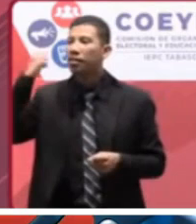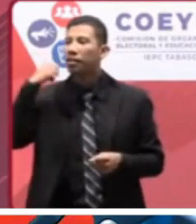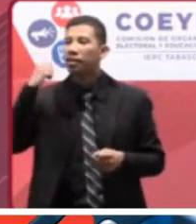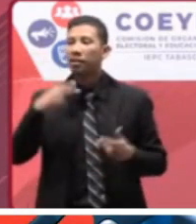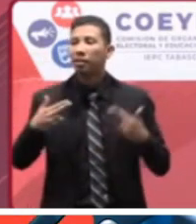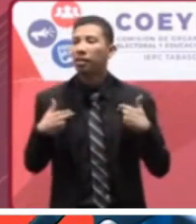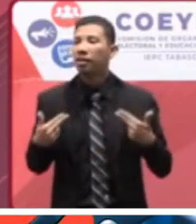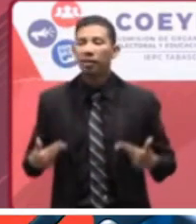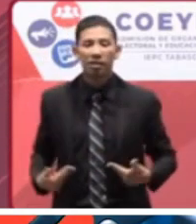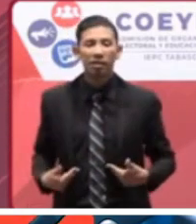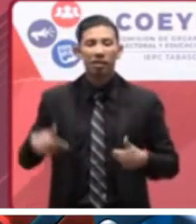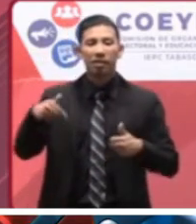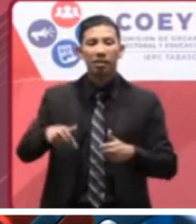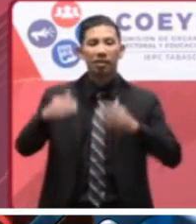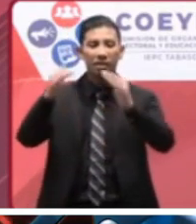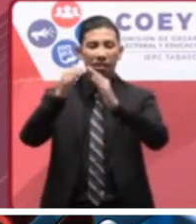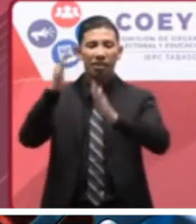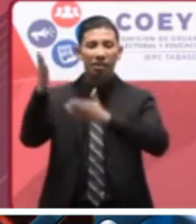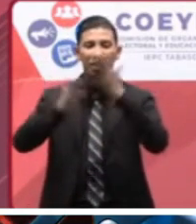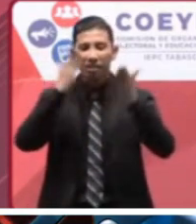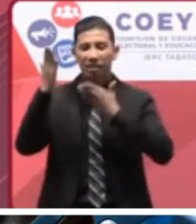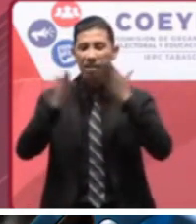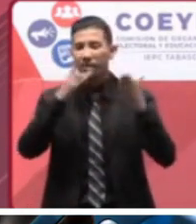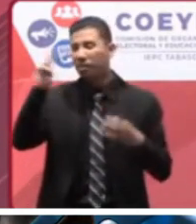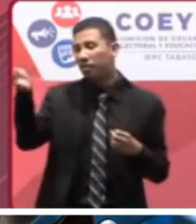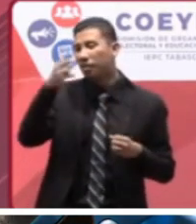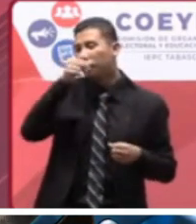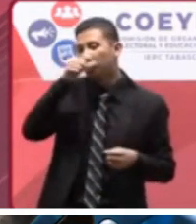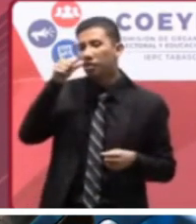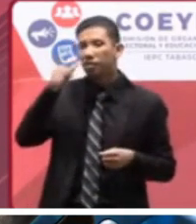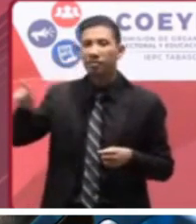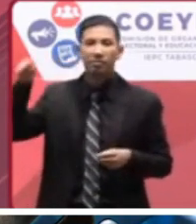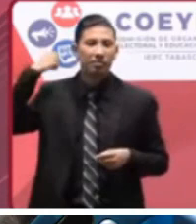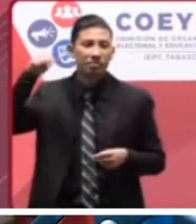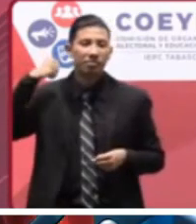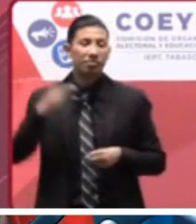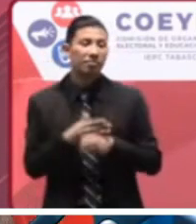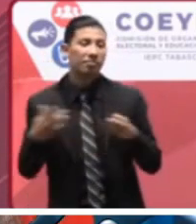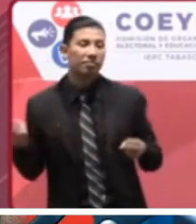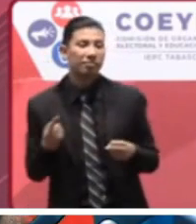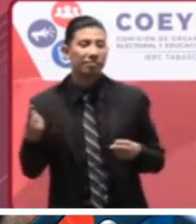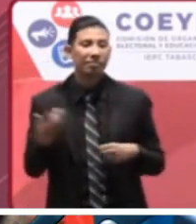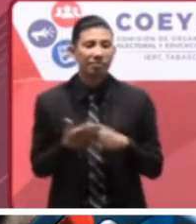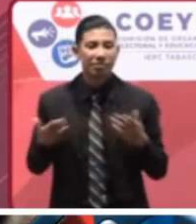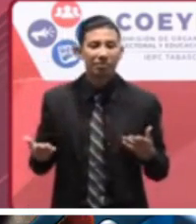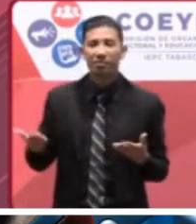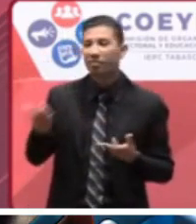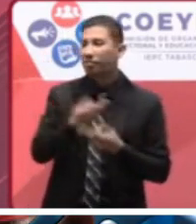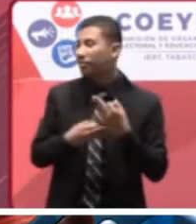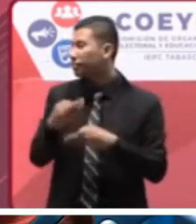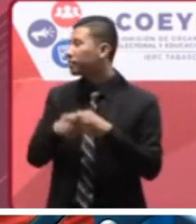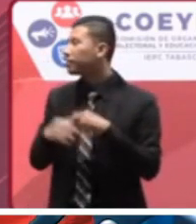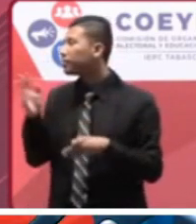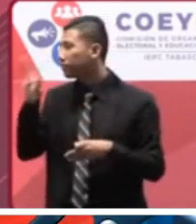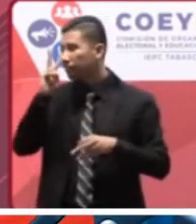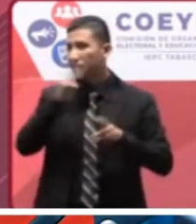Humanidades, de esta máxima casa de estudios, la Universidad Juárez Autónoma de Tabasco, de la que usted se precia y